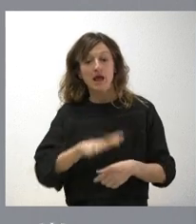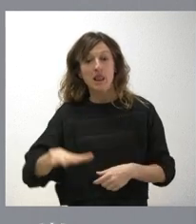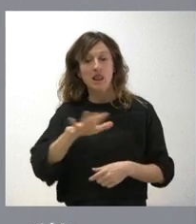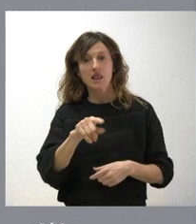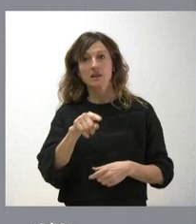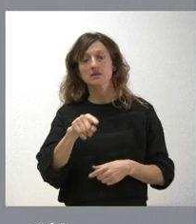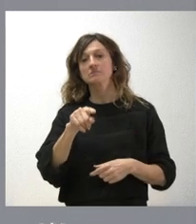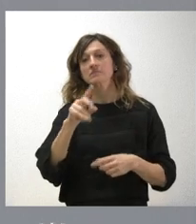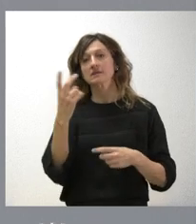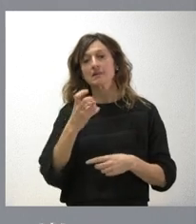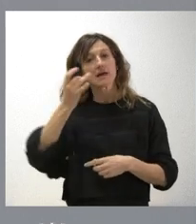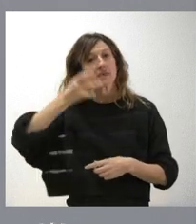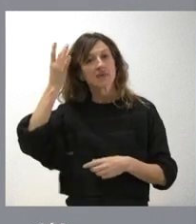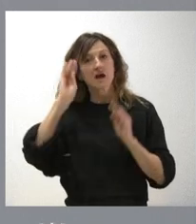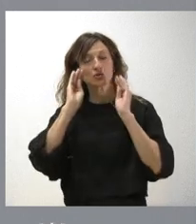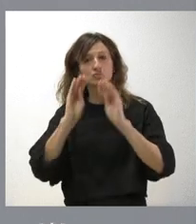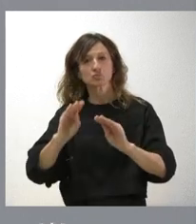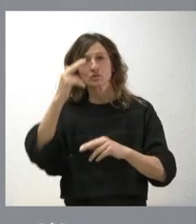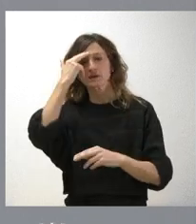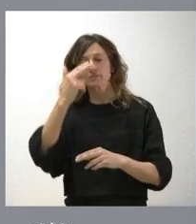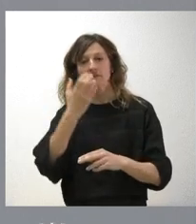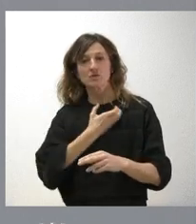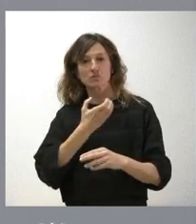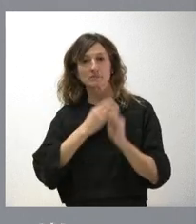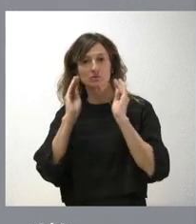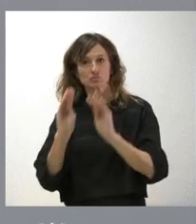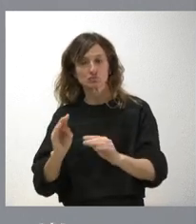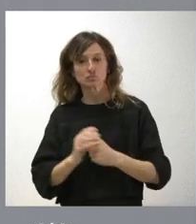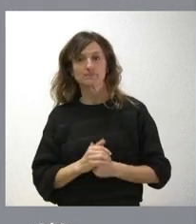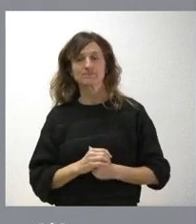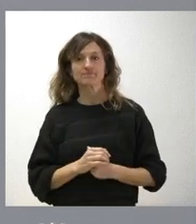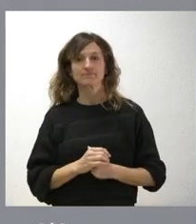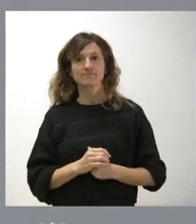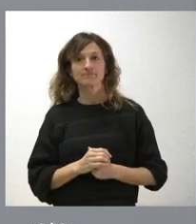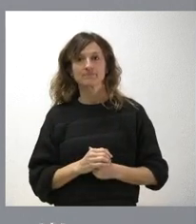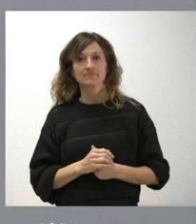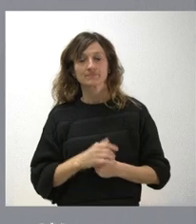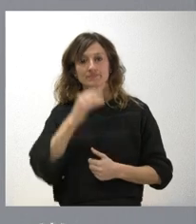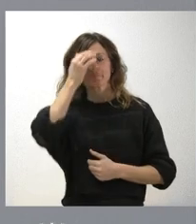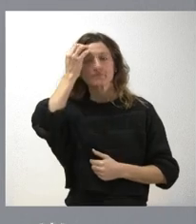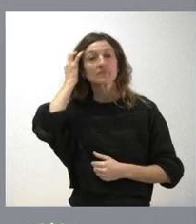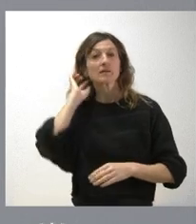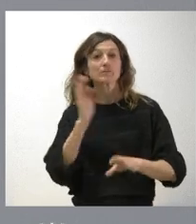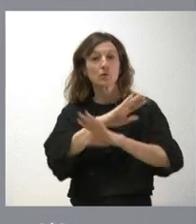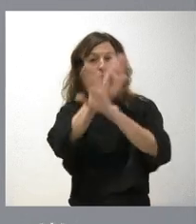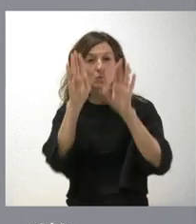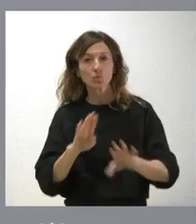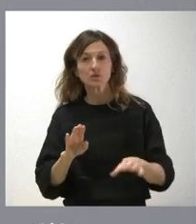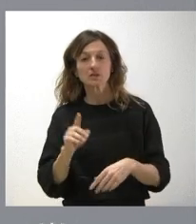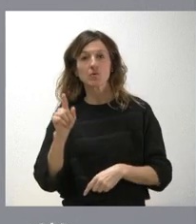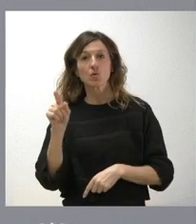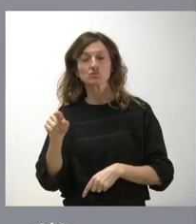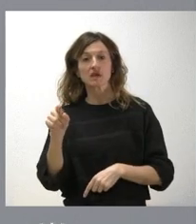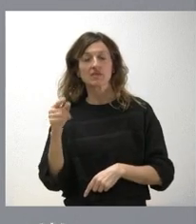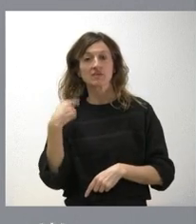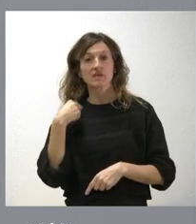pues respetamos la iniciativa que pueda tomar el ayuntamiento en relación con el mismo Y por último usted me pide